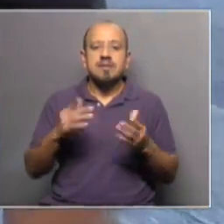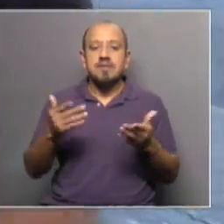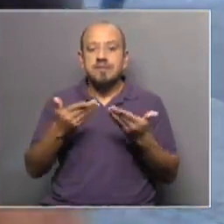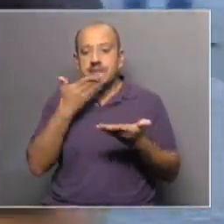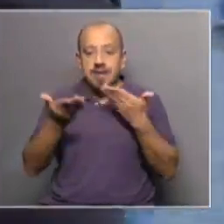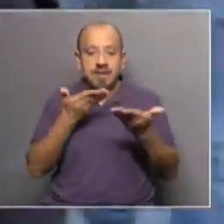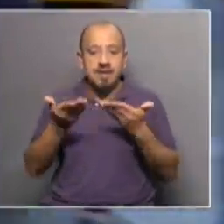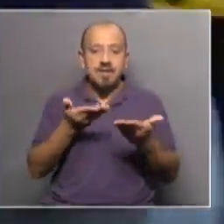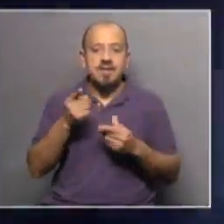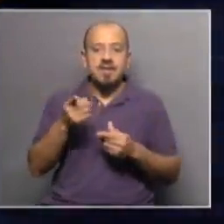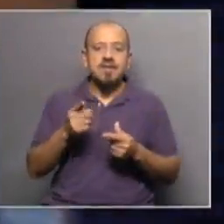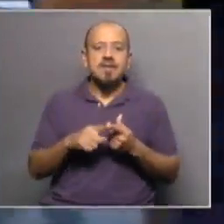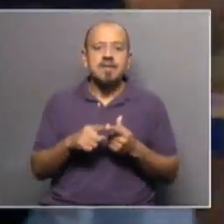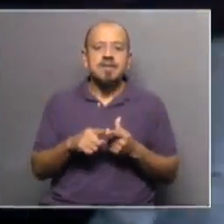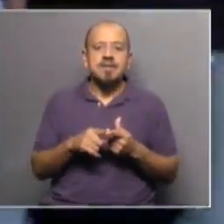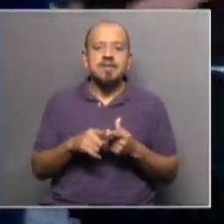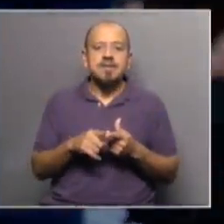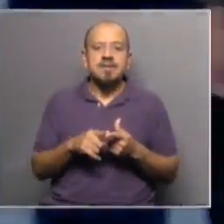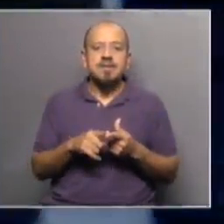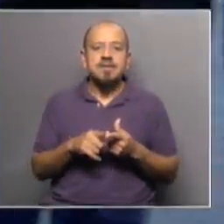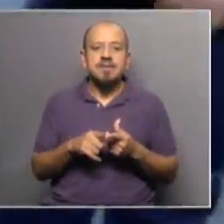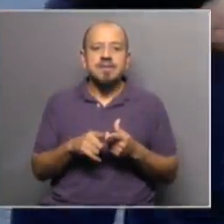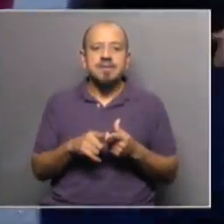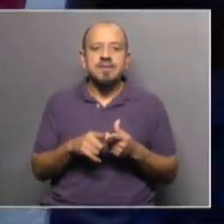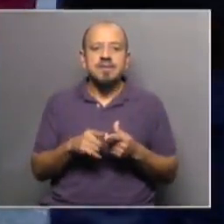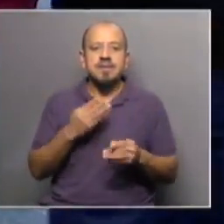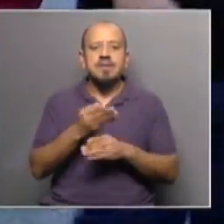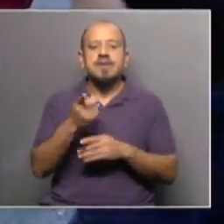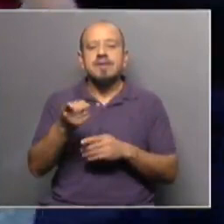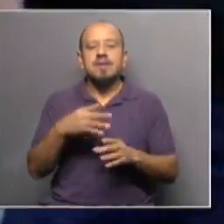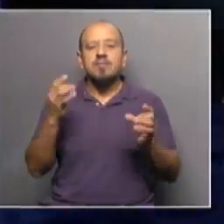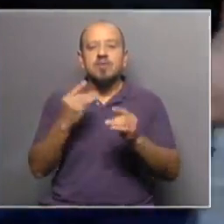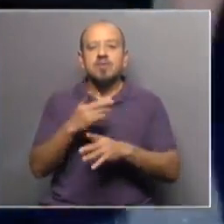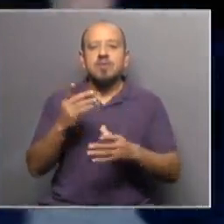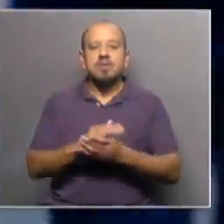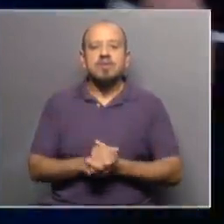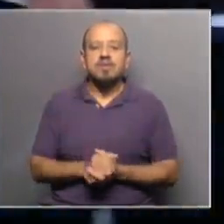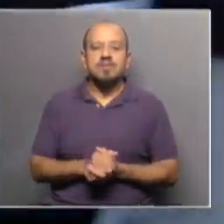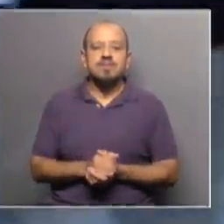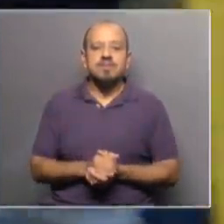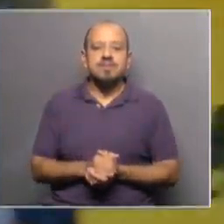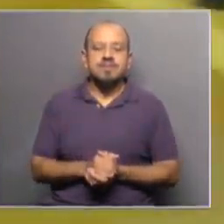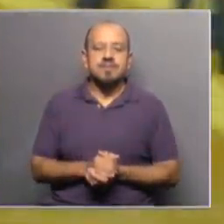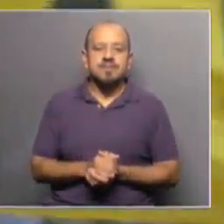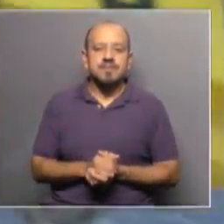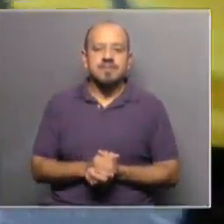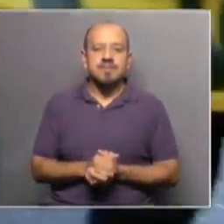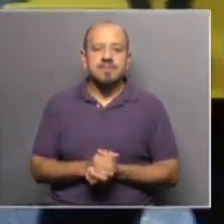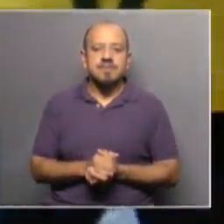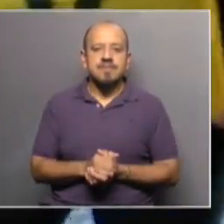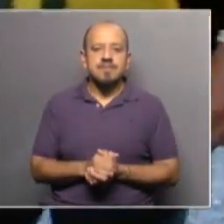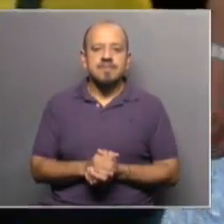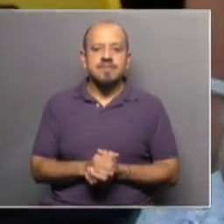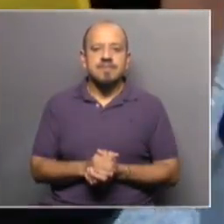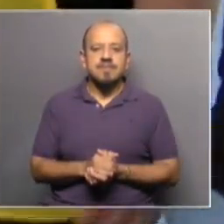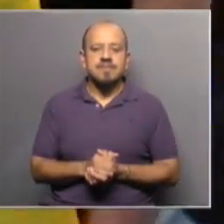cantar. Van a cantar, le vamos a pedir que canten algo. A ver si está pronta la barra. Los Sospechosos y Los Demonios,